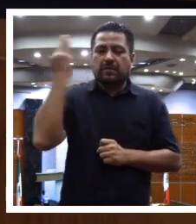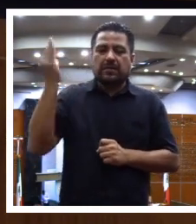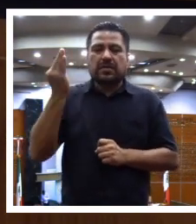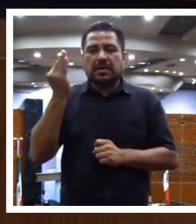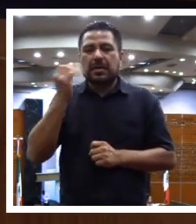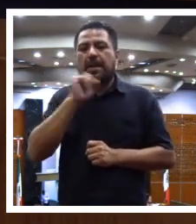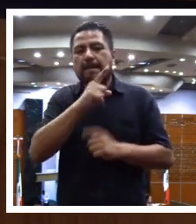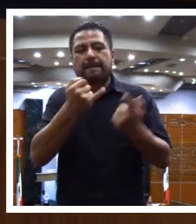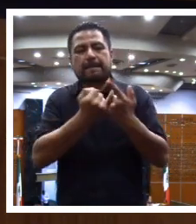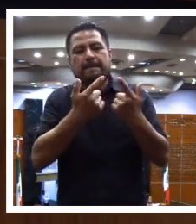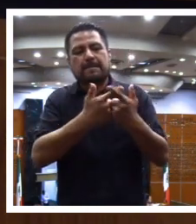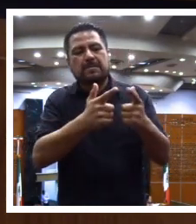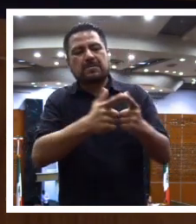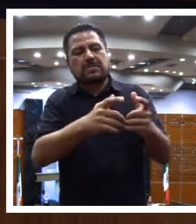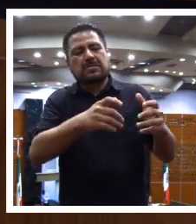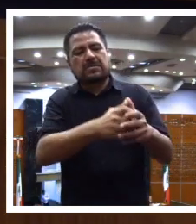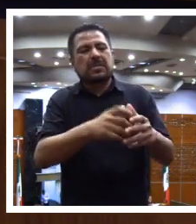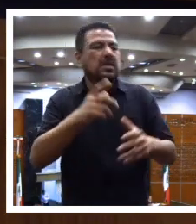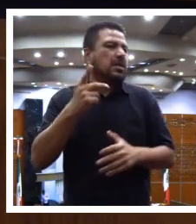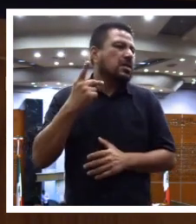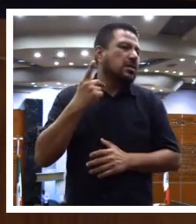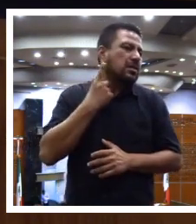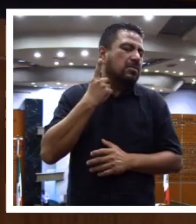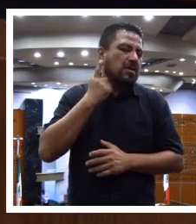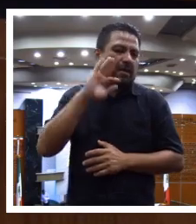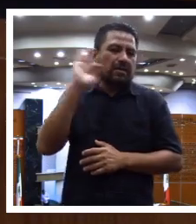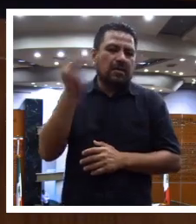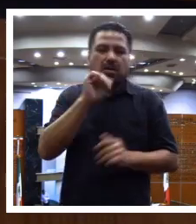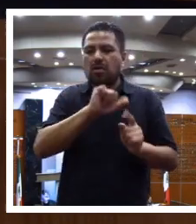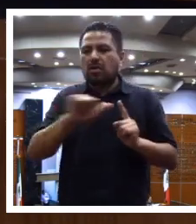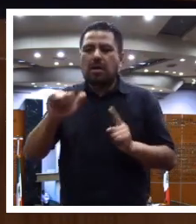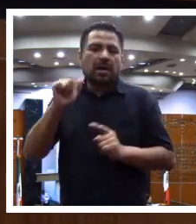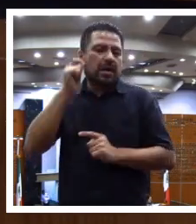y de sus diputados federales con Guerrero. Es cuanto, diputada.